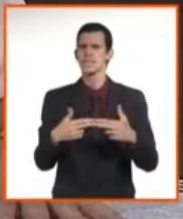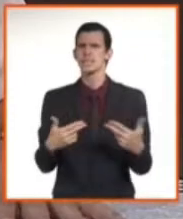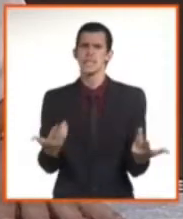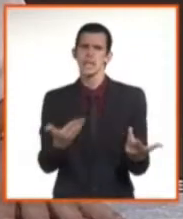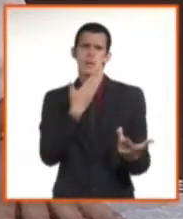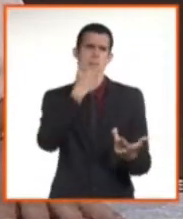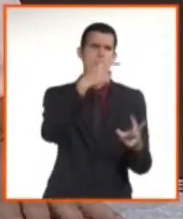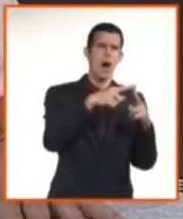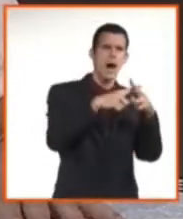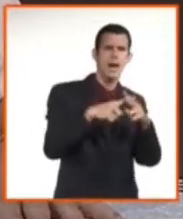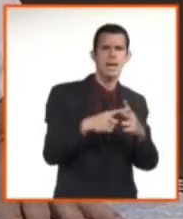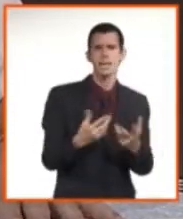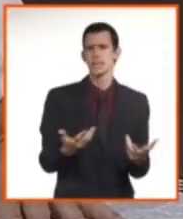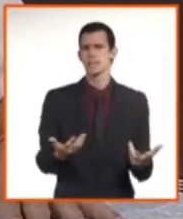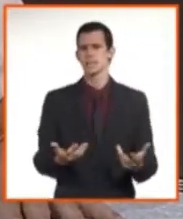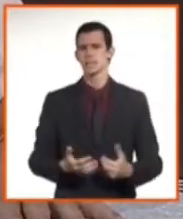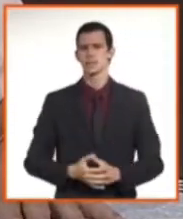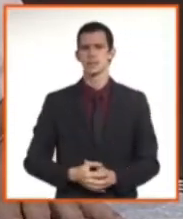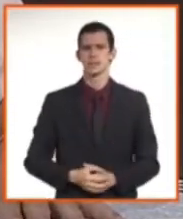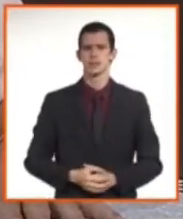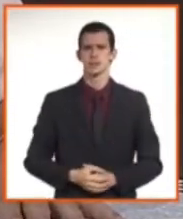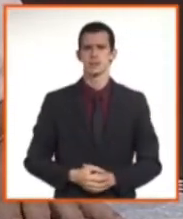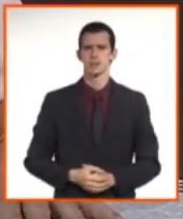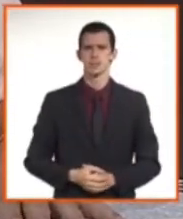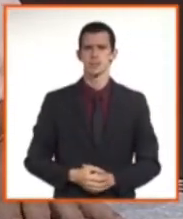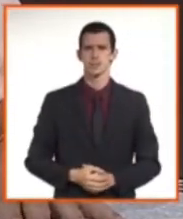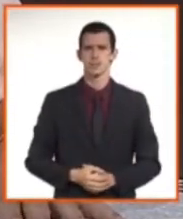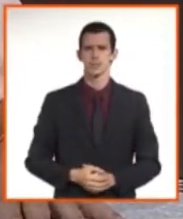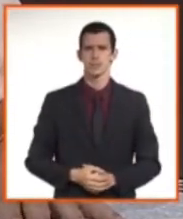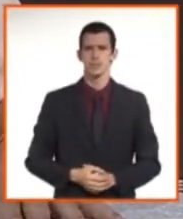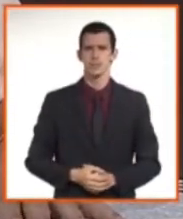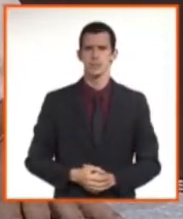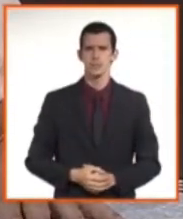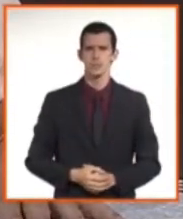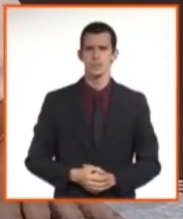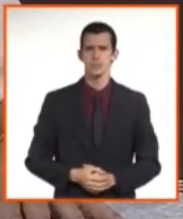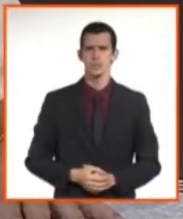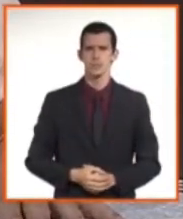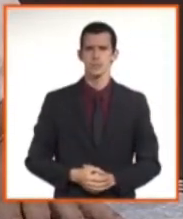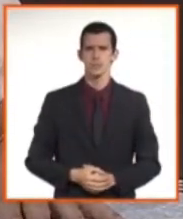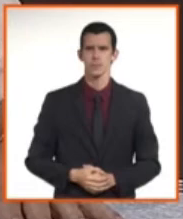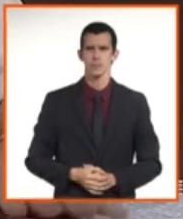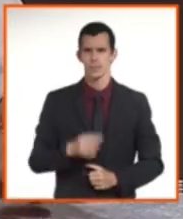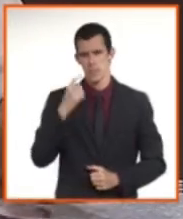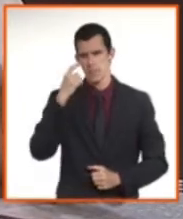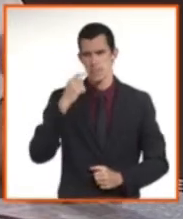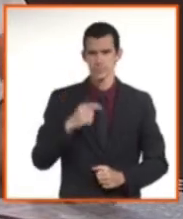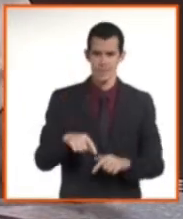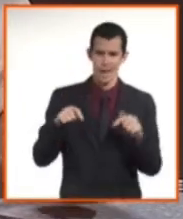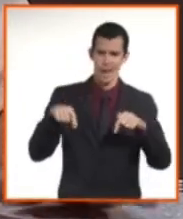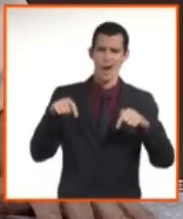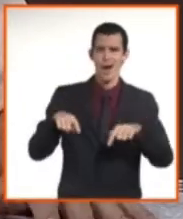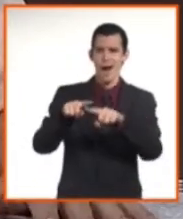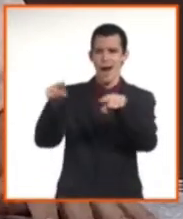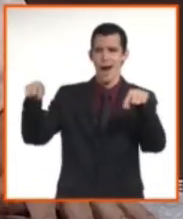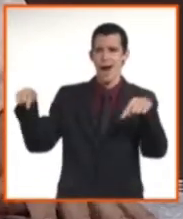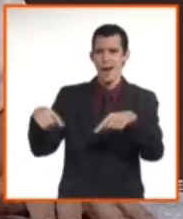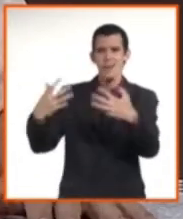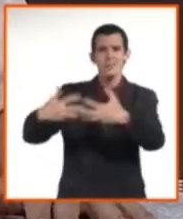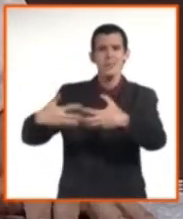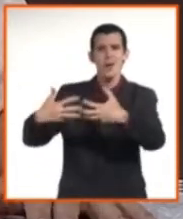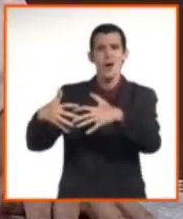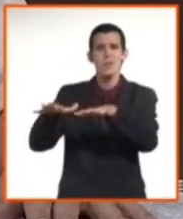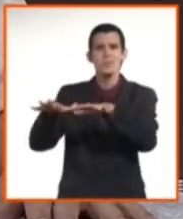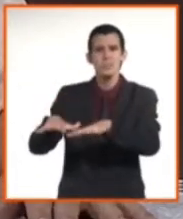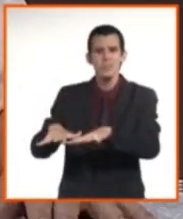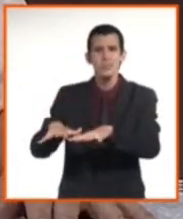Los grupos que tenemos fuera de servicio, se le ejecutan acciones de conservación que tienen el objetivo de preservar la condición, y